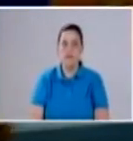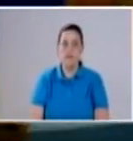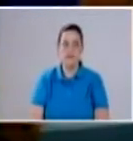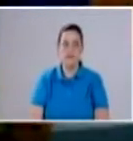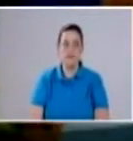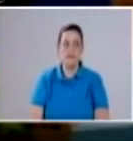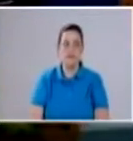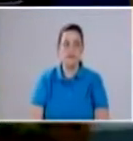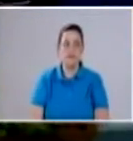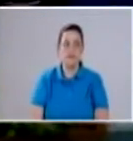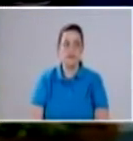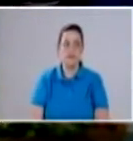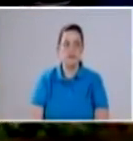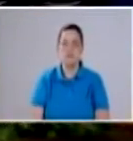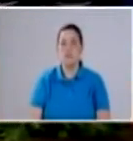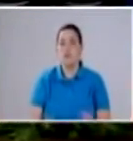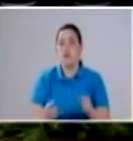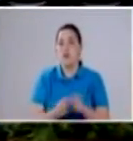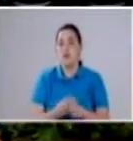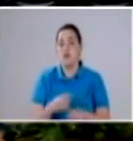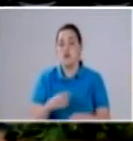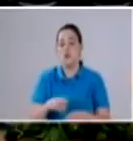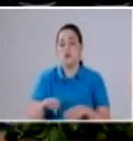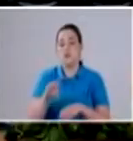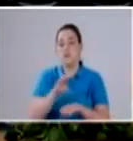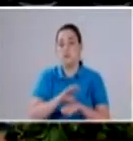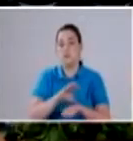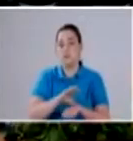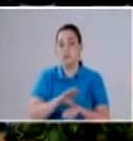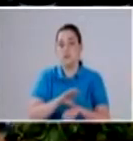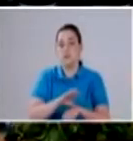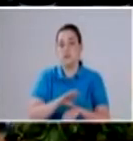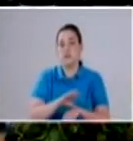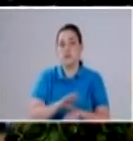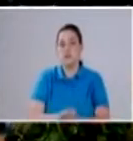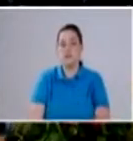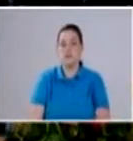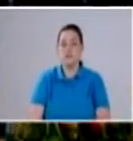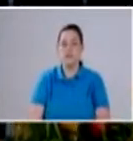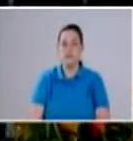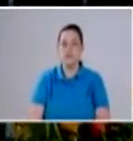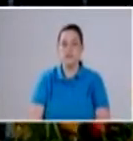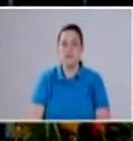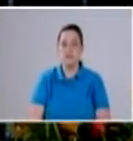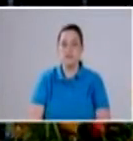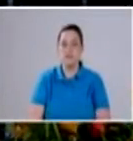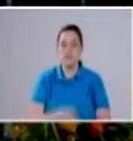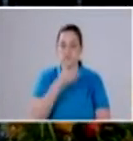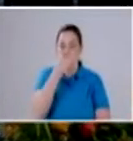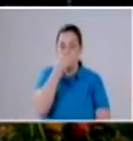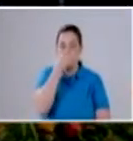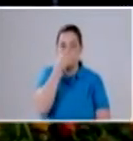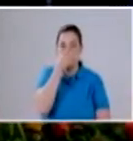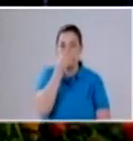la diferencia entre comprometido e involucrado? Levante la mano. ¡Qué poquitos!